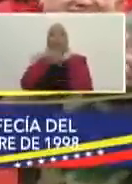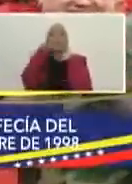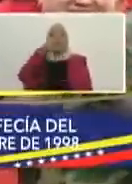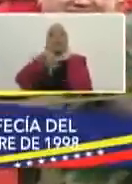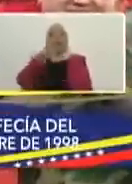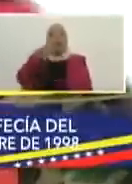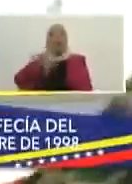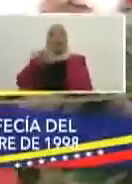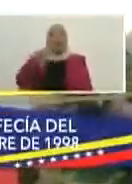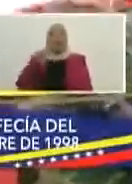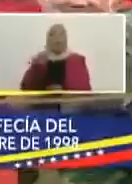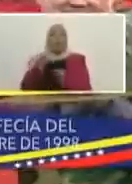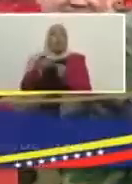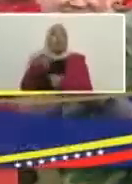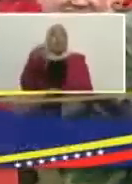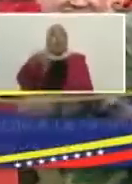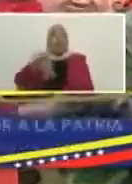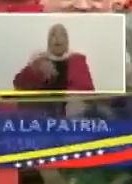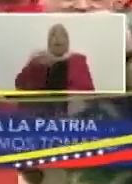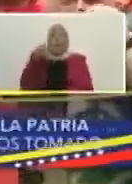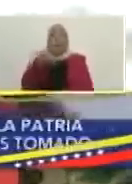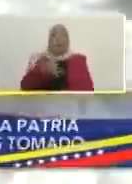el infinito y más allá.